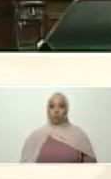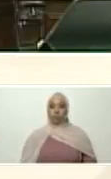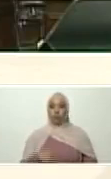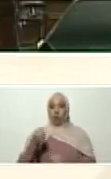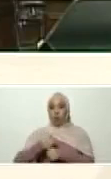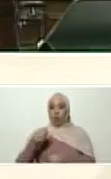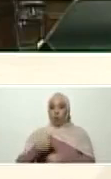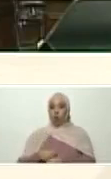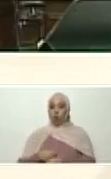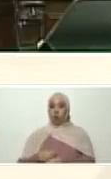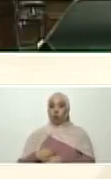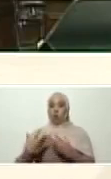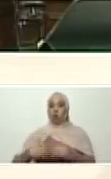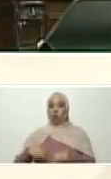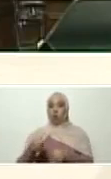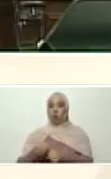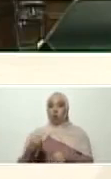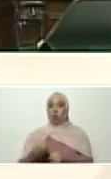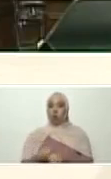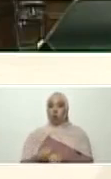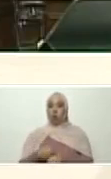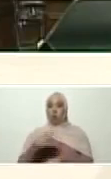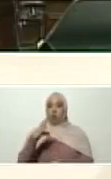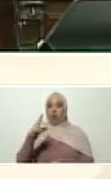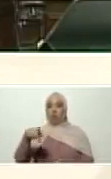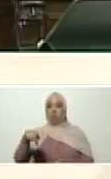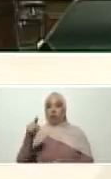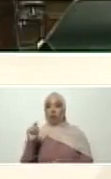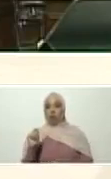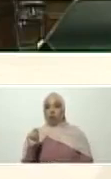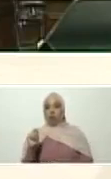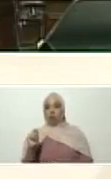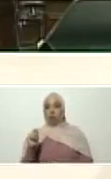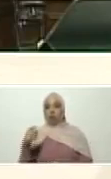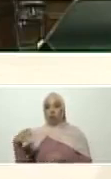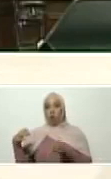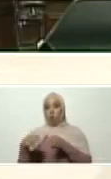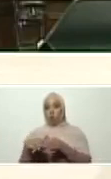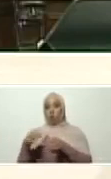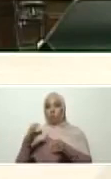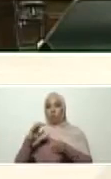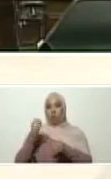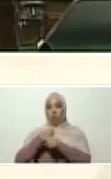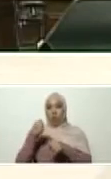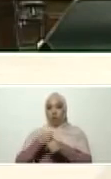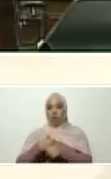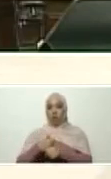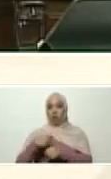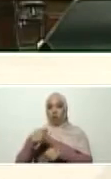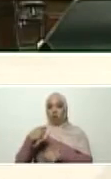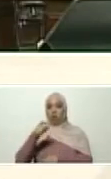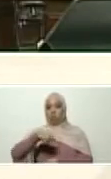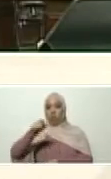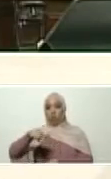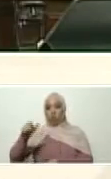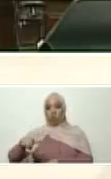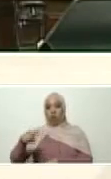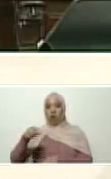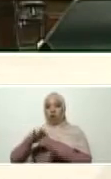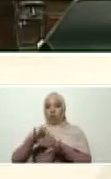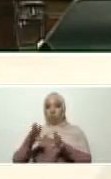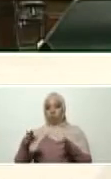en el campo industrial tenemos los CPT, los Consejos Productivos de Trabajadores. ¿Mm?